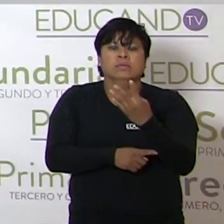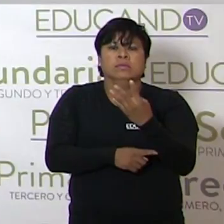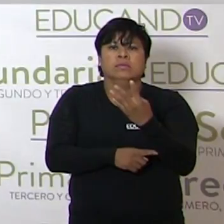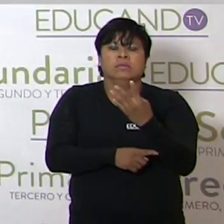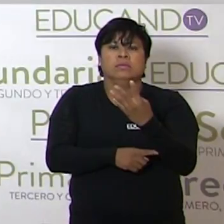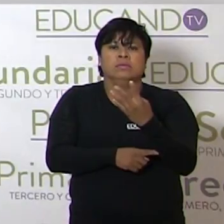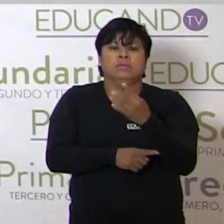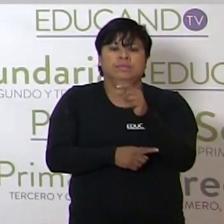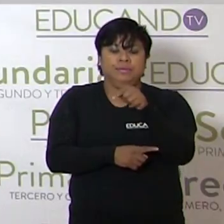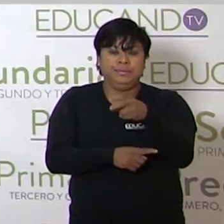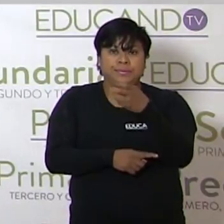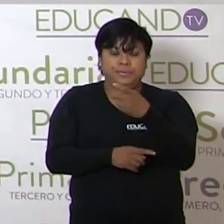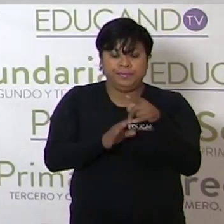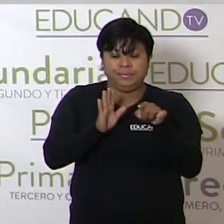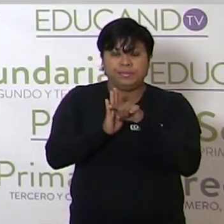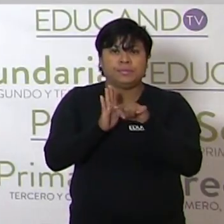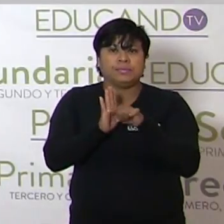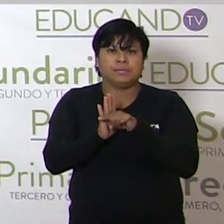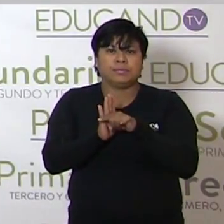Si hacemos la resta,